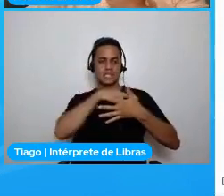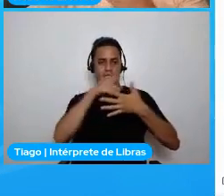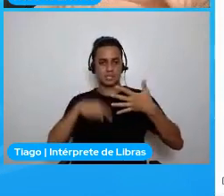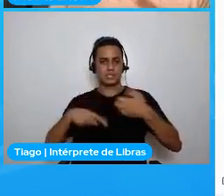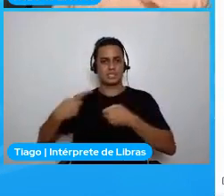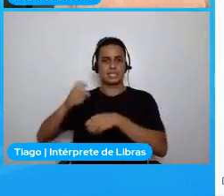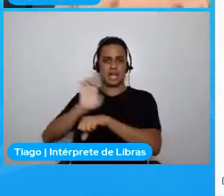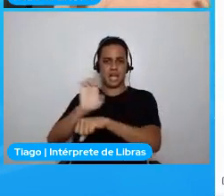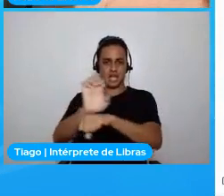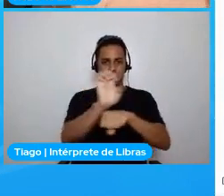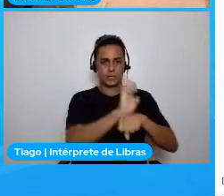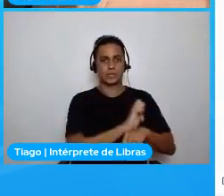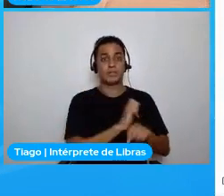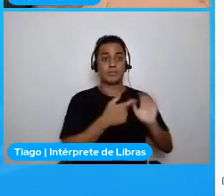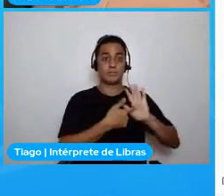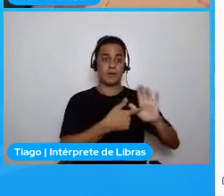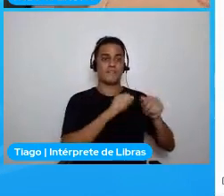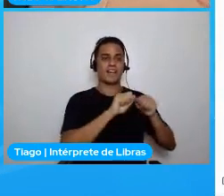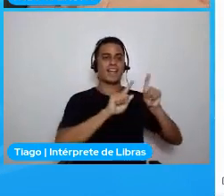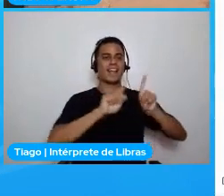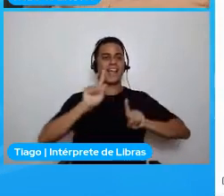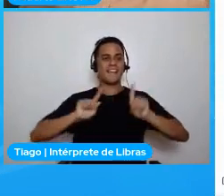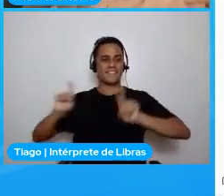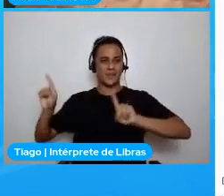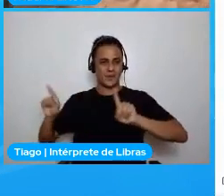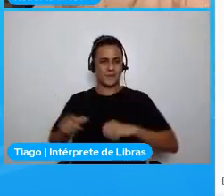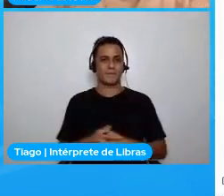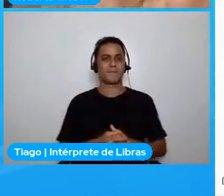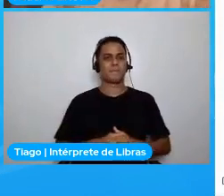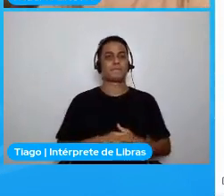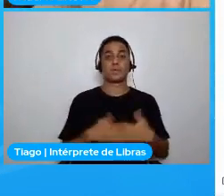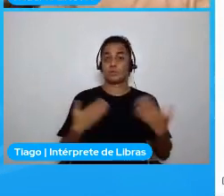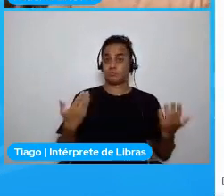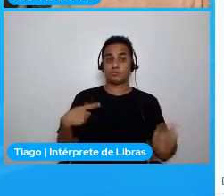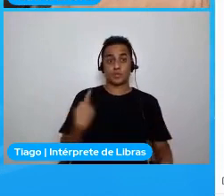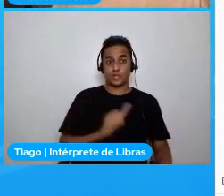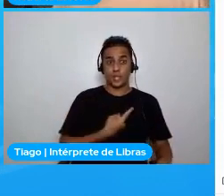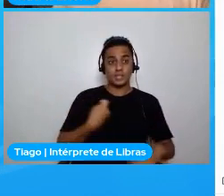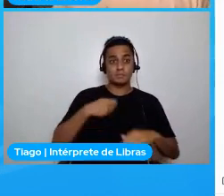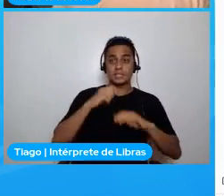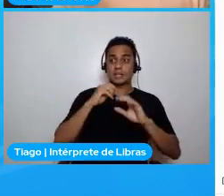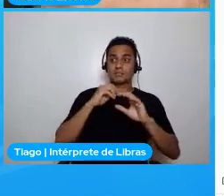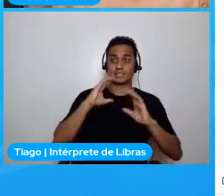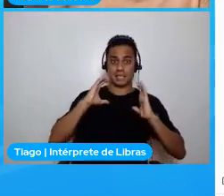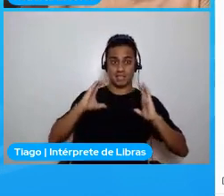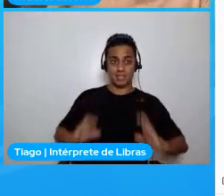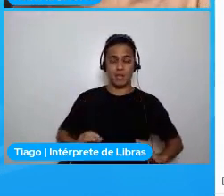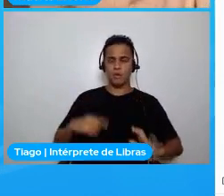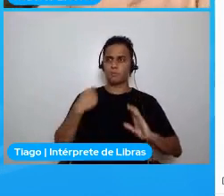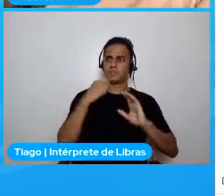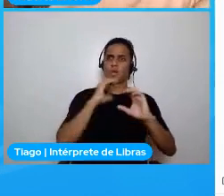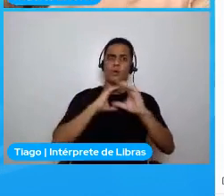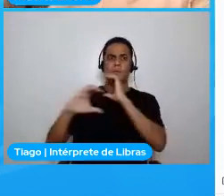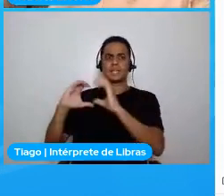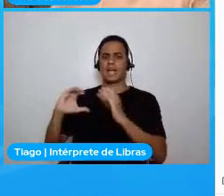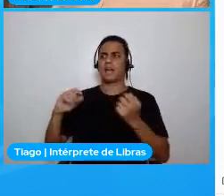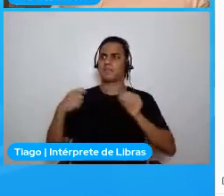gráfico, como decía, ¿no? Desde nuestro punto de vista ciudadano tenemos que comunicar, tenemos que decirlo, tenemos que